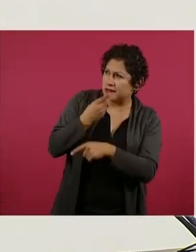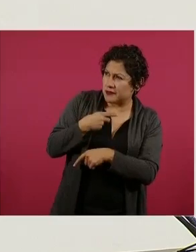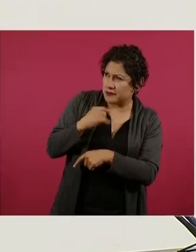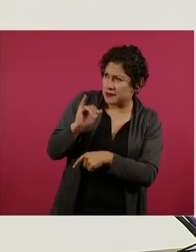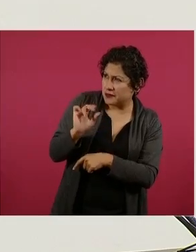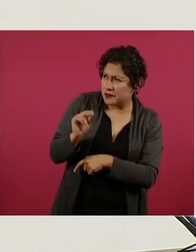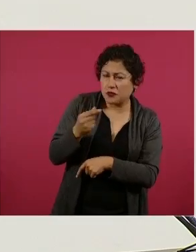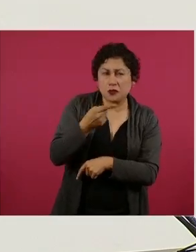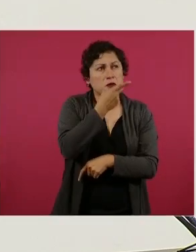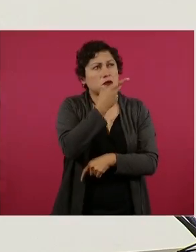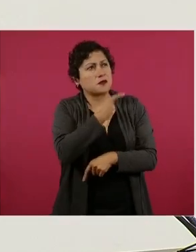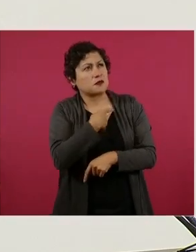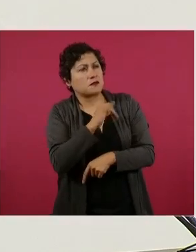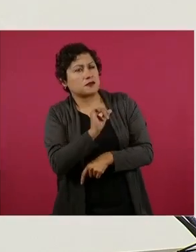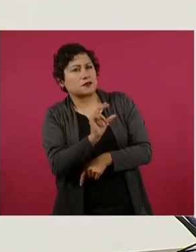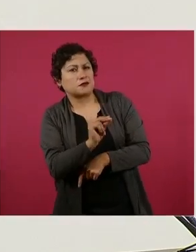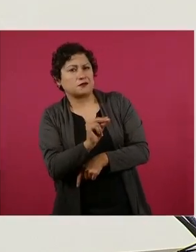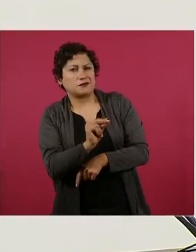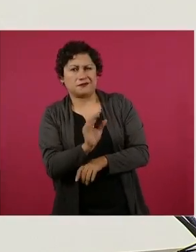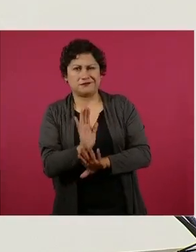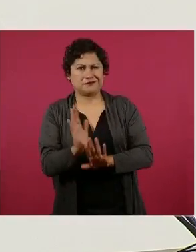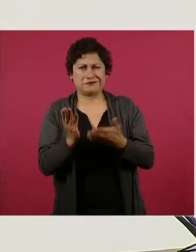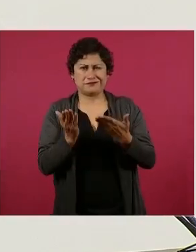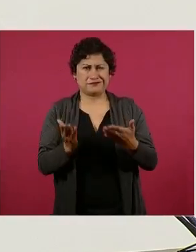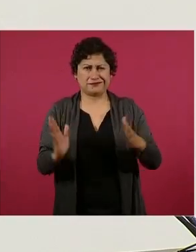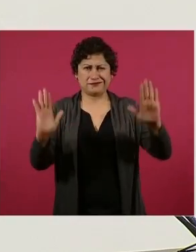soberano, el pueblo de un país.